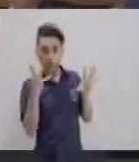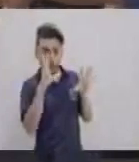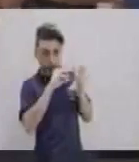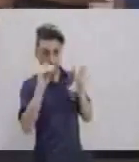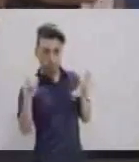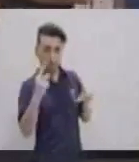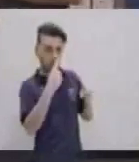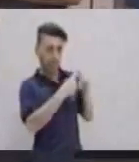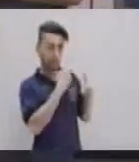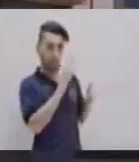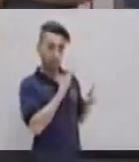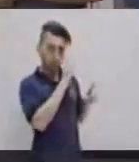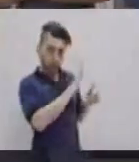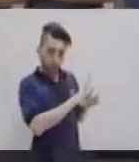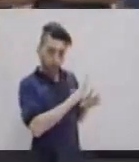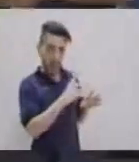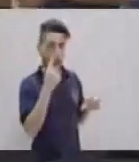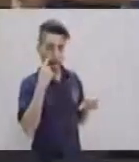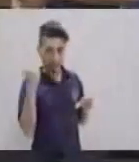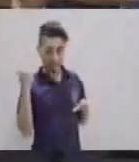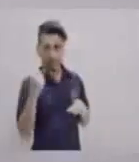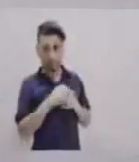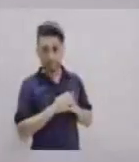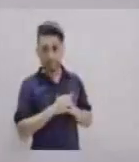ecuación y tengo entonces